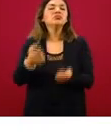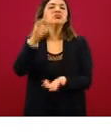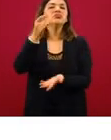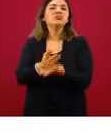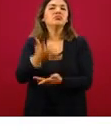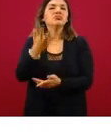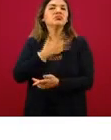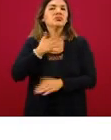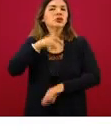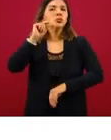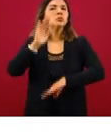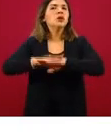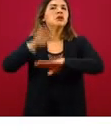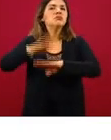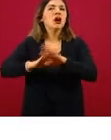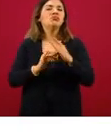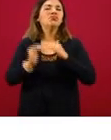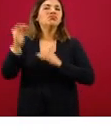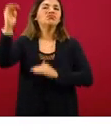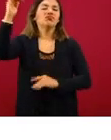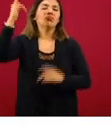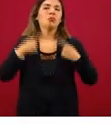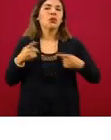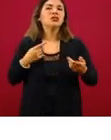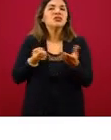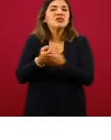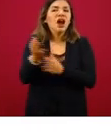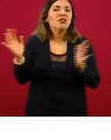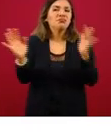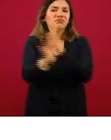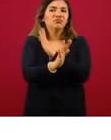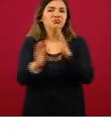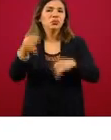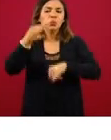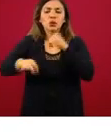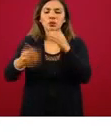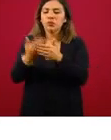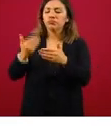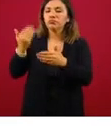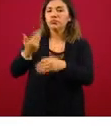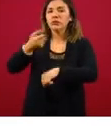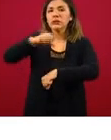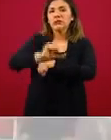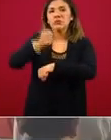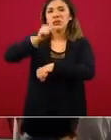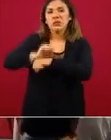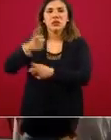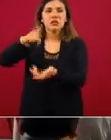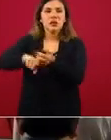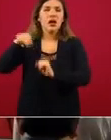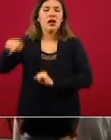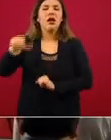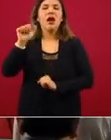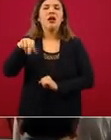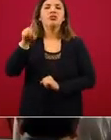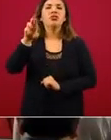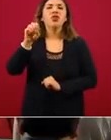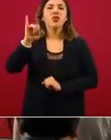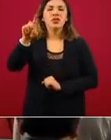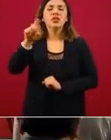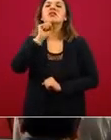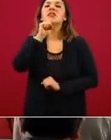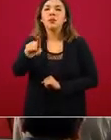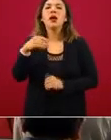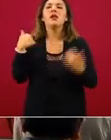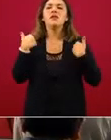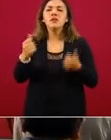cómo ha ido incrementando poco a poco el movimiento en últimas semanas en el sistema operativo de Android, que también se observa